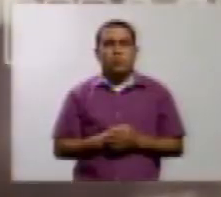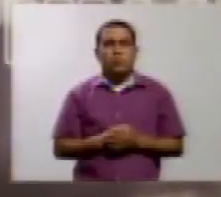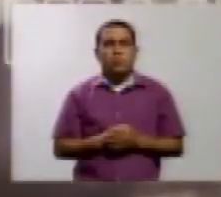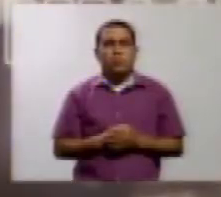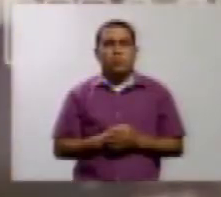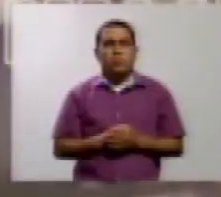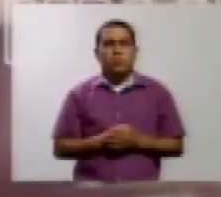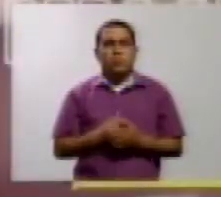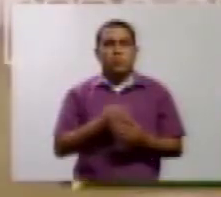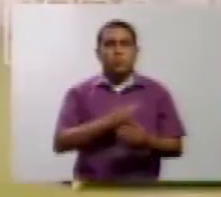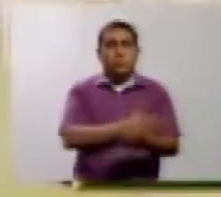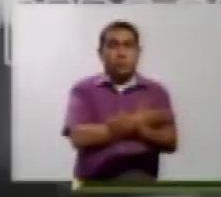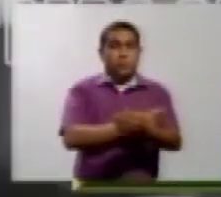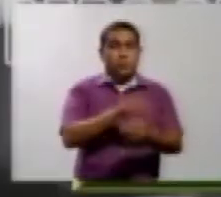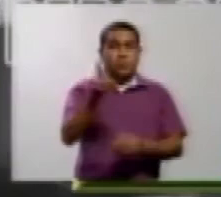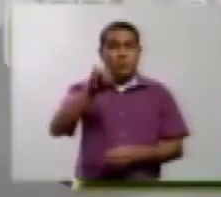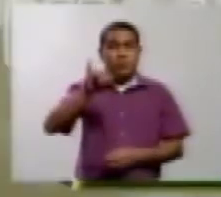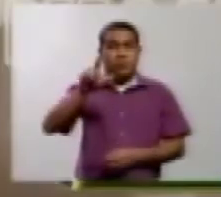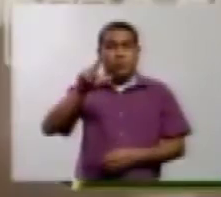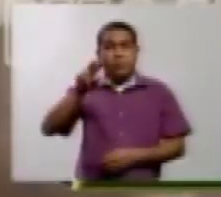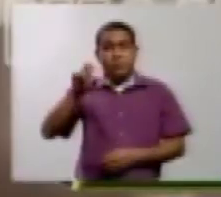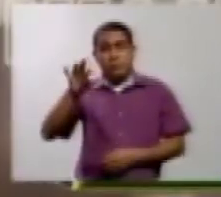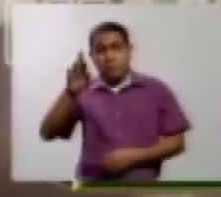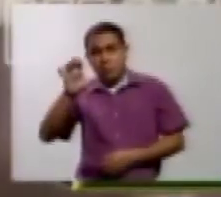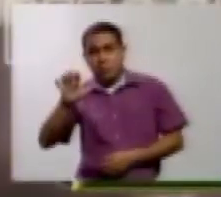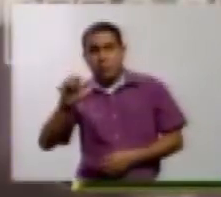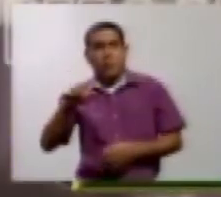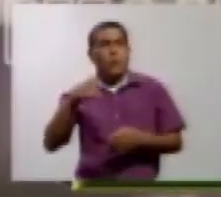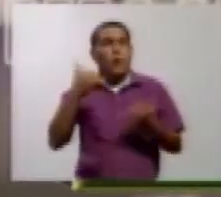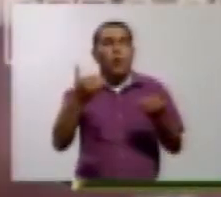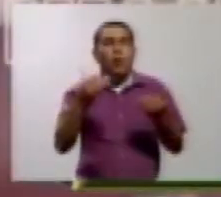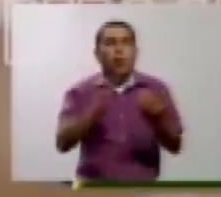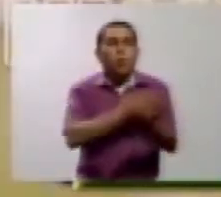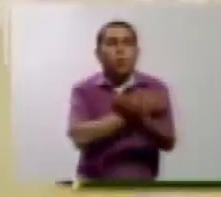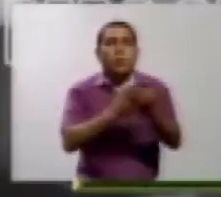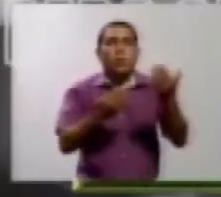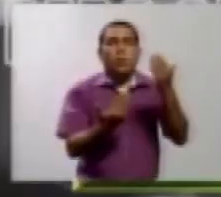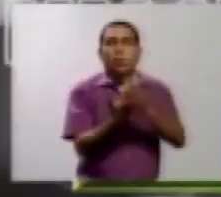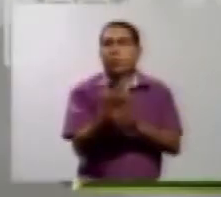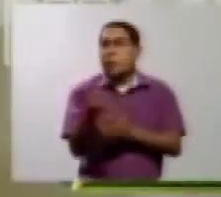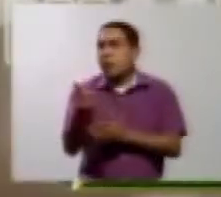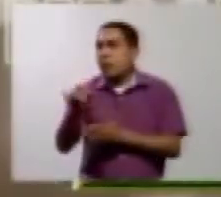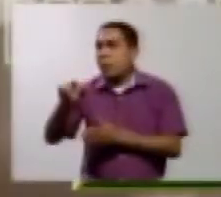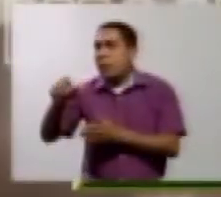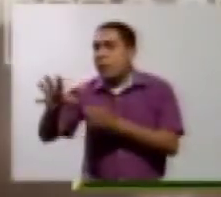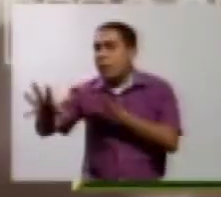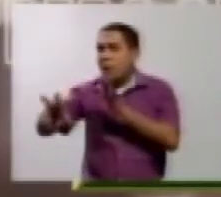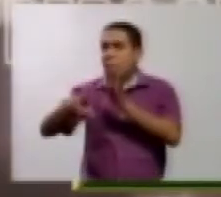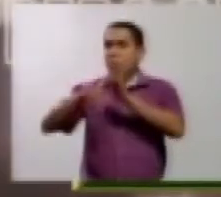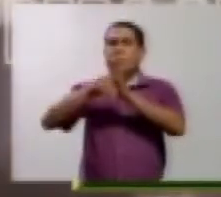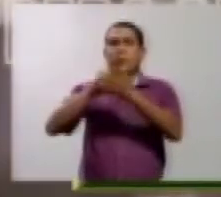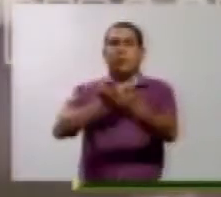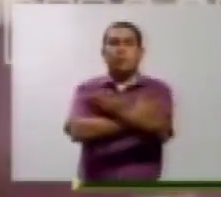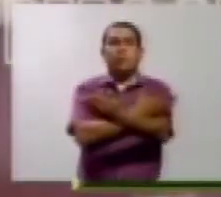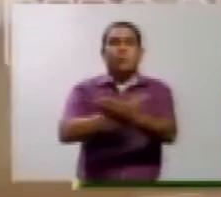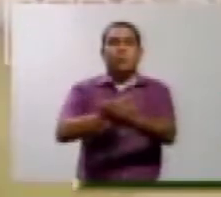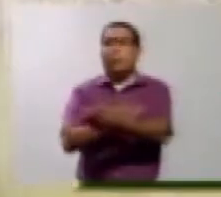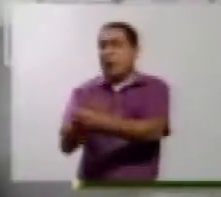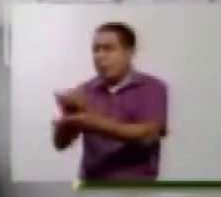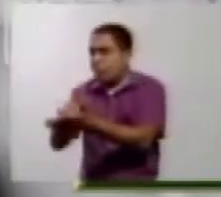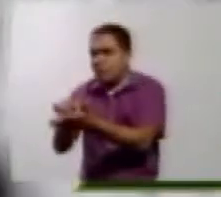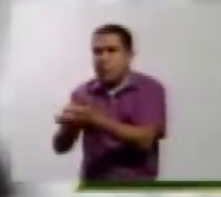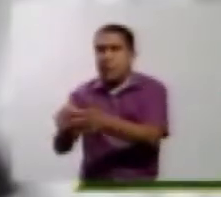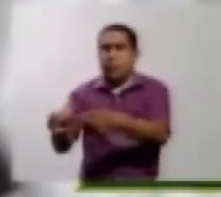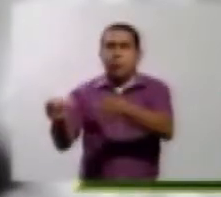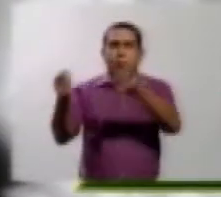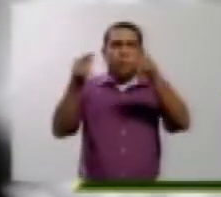usted. Y el cantante orumitero Silvestre Dangond sorprende a todos sus seguidores a los de Juan Gabriel al grabar la canción de este mismo, Pero qué necesidad,